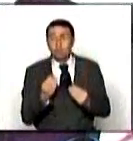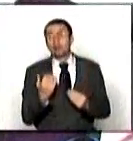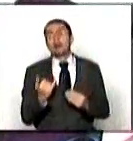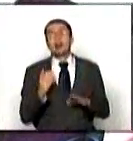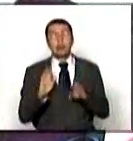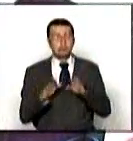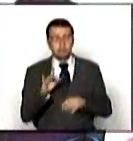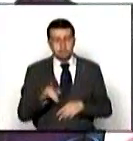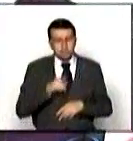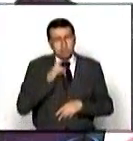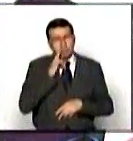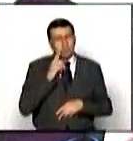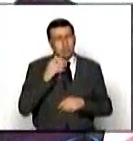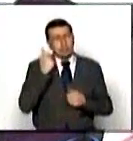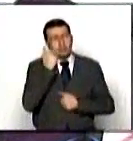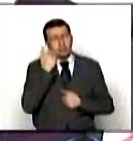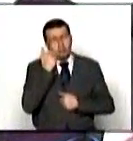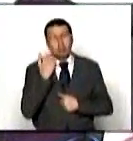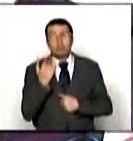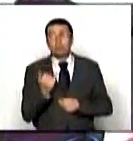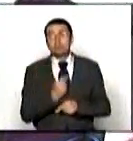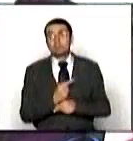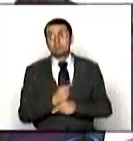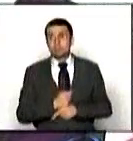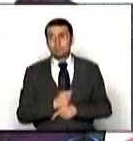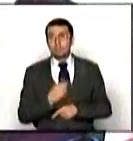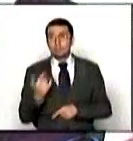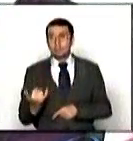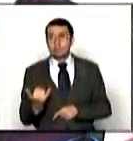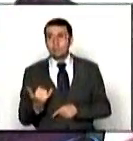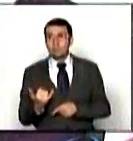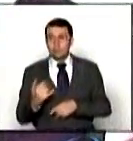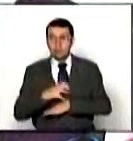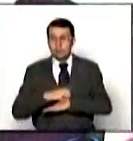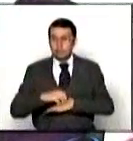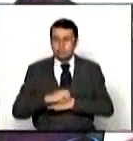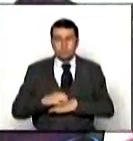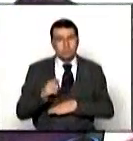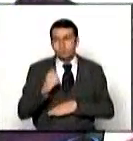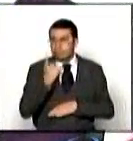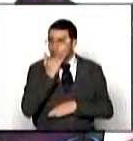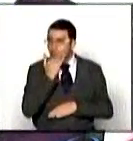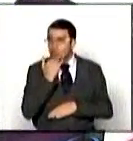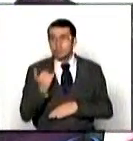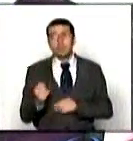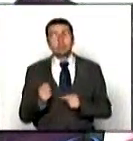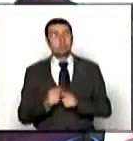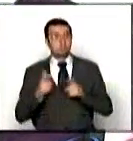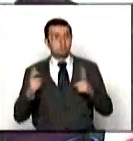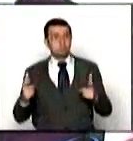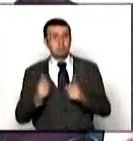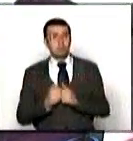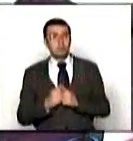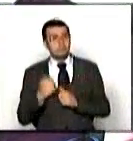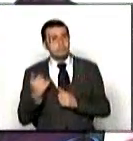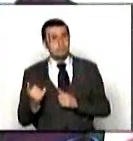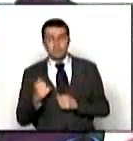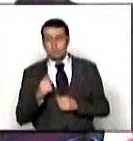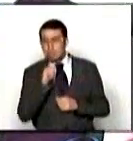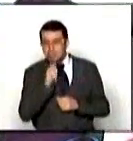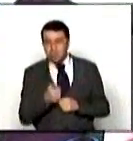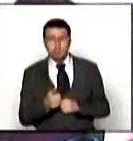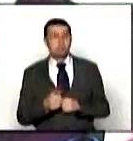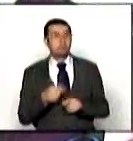alérgicos a eso que tiene el pan. Y la alergia es porque el sistema inmunológico reacciona ante esa proteína que es extraña y desencadena